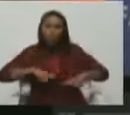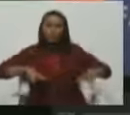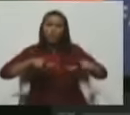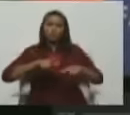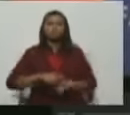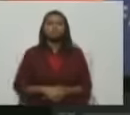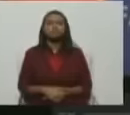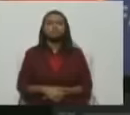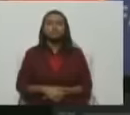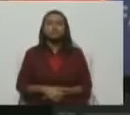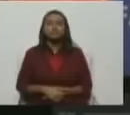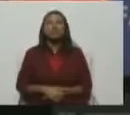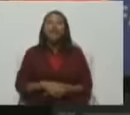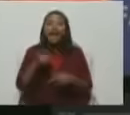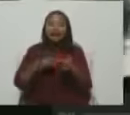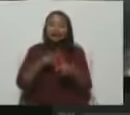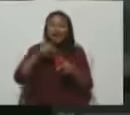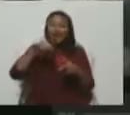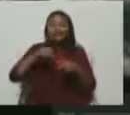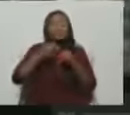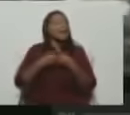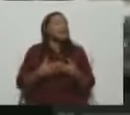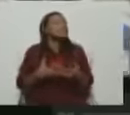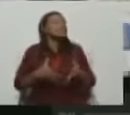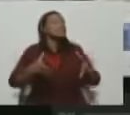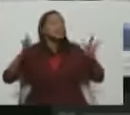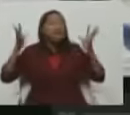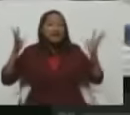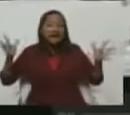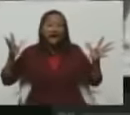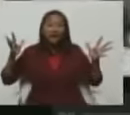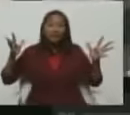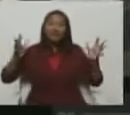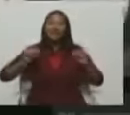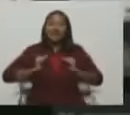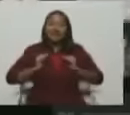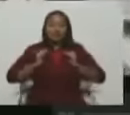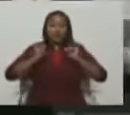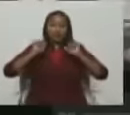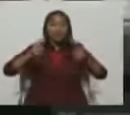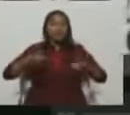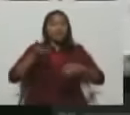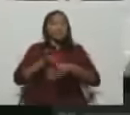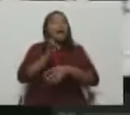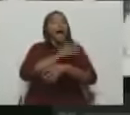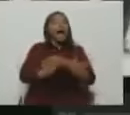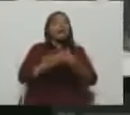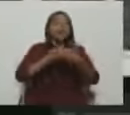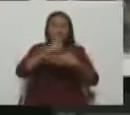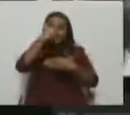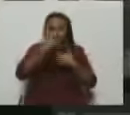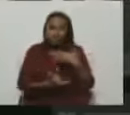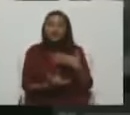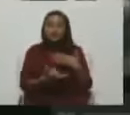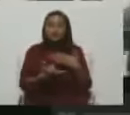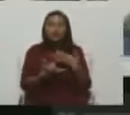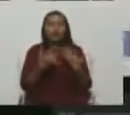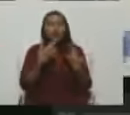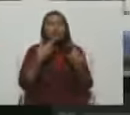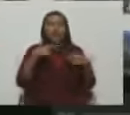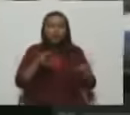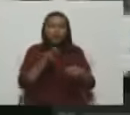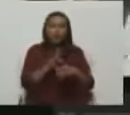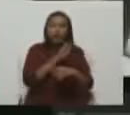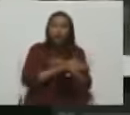más grande despliegue que estamos realizando desde que comenzamos la planificación de este Plan República, un Plan